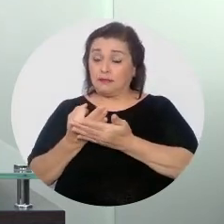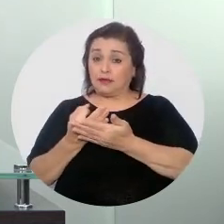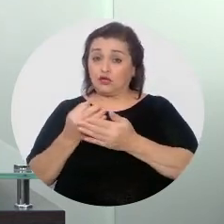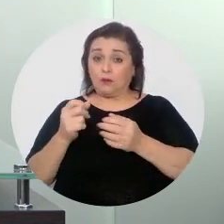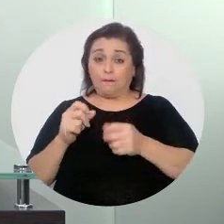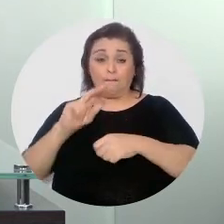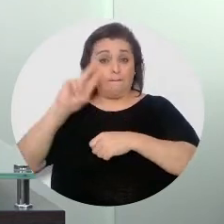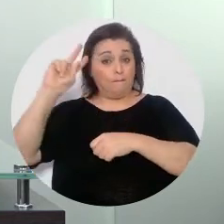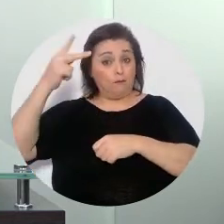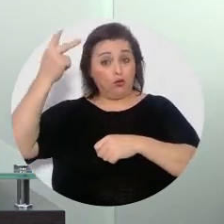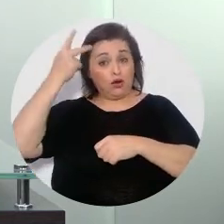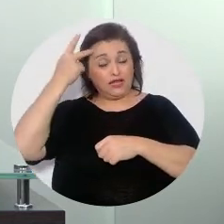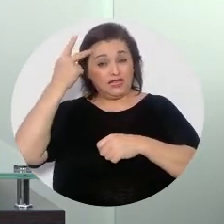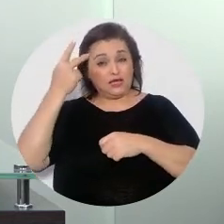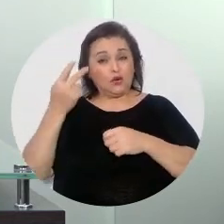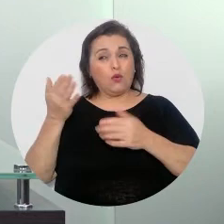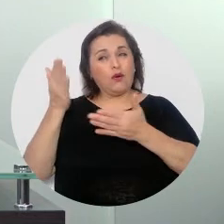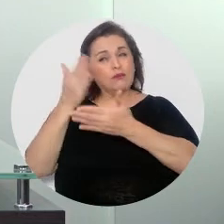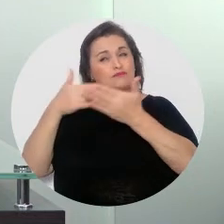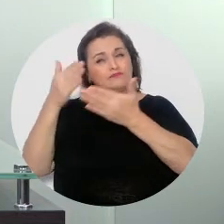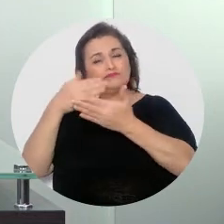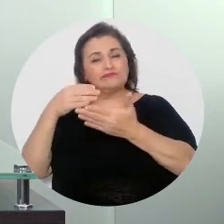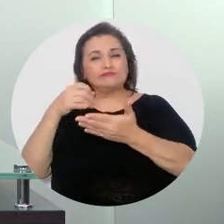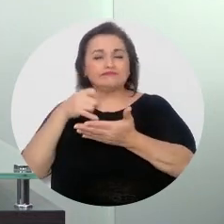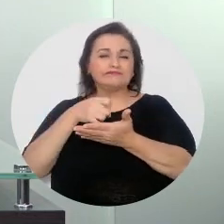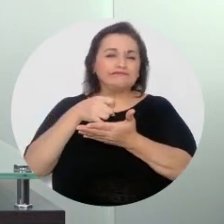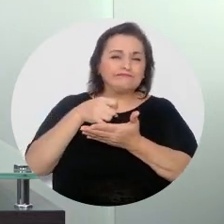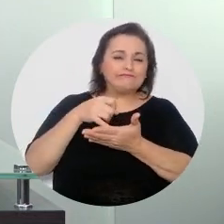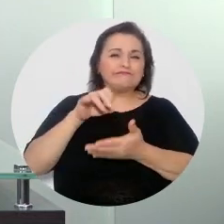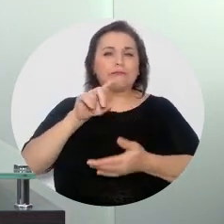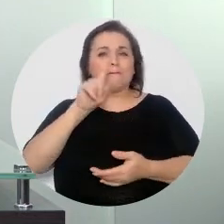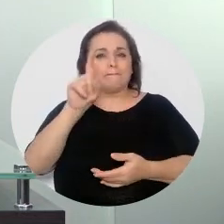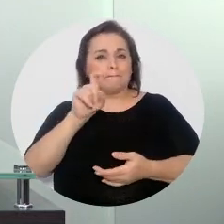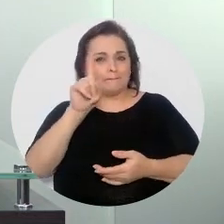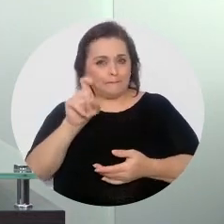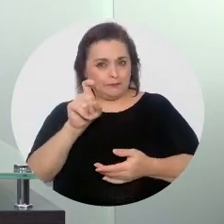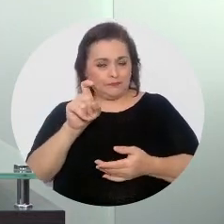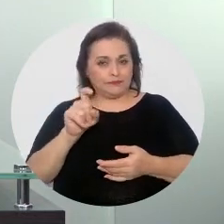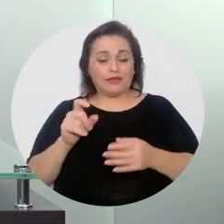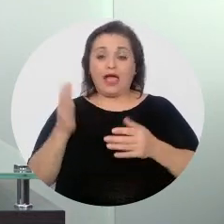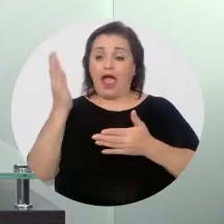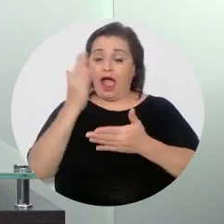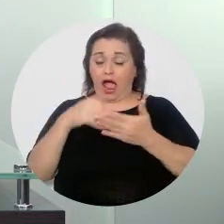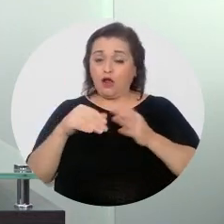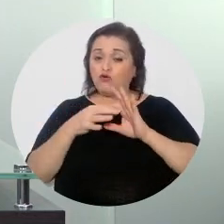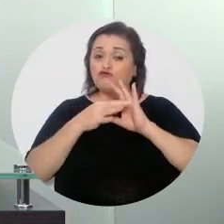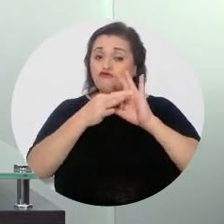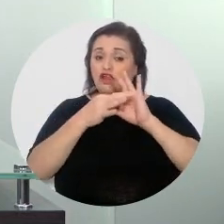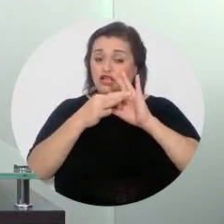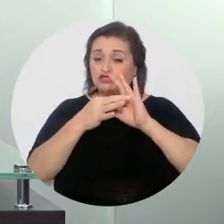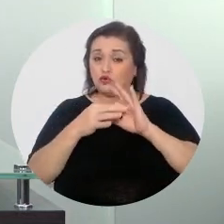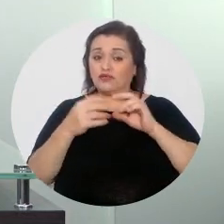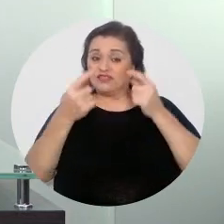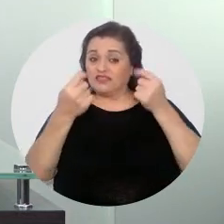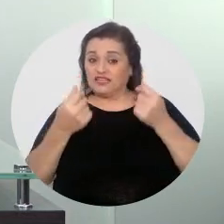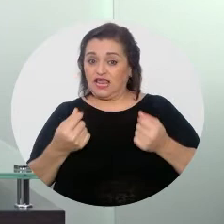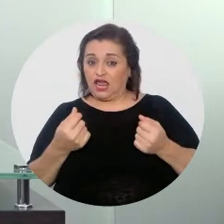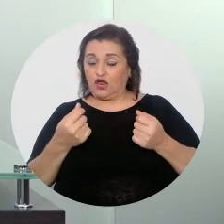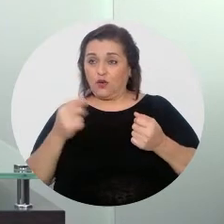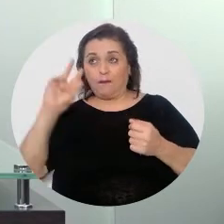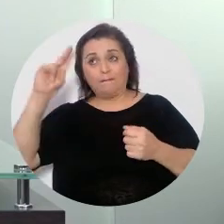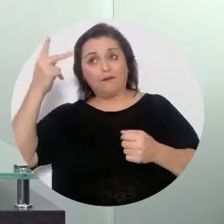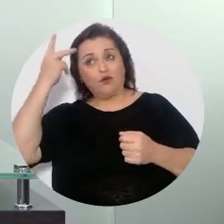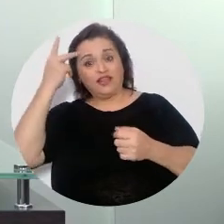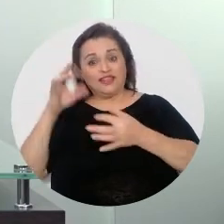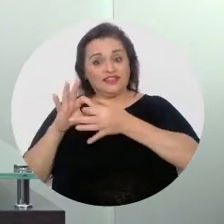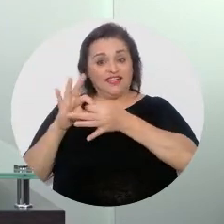político, surgen algunas inquietudes. Hay algo que es definitivo: la relación entre dinero y